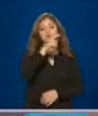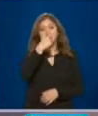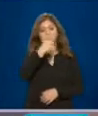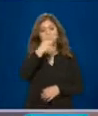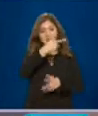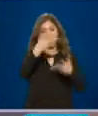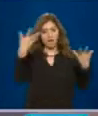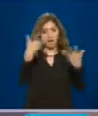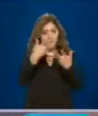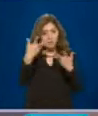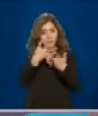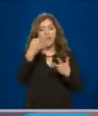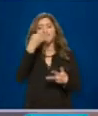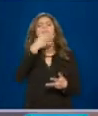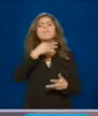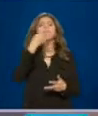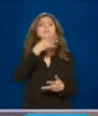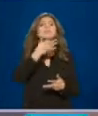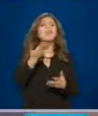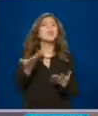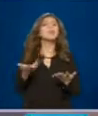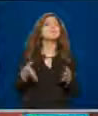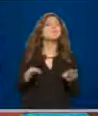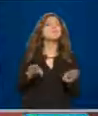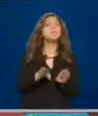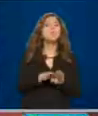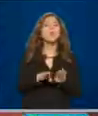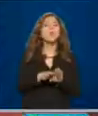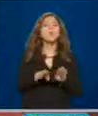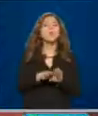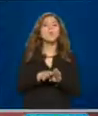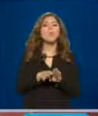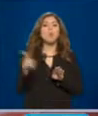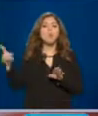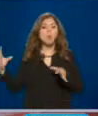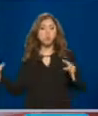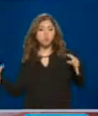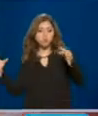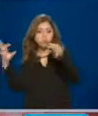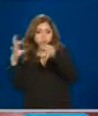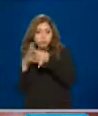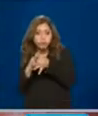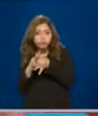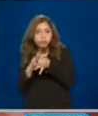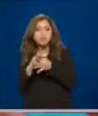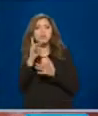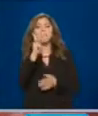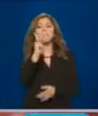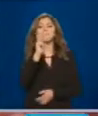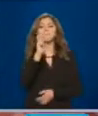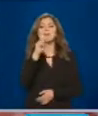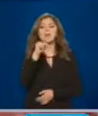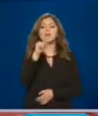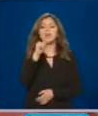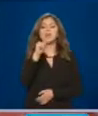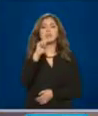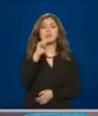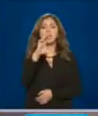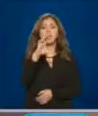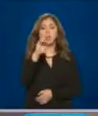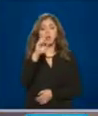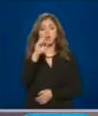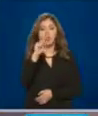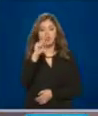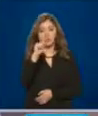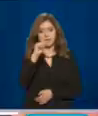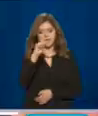Instituye la fiesta como una fiesta que está relacionada con Pentecostés, la Trinidad. Después de la